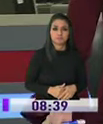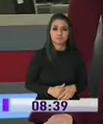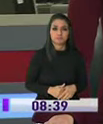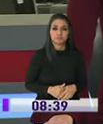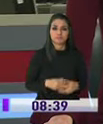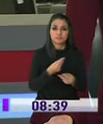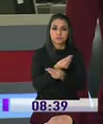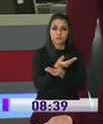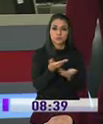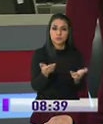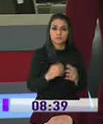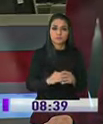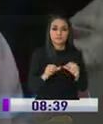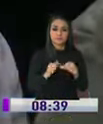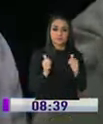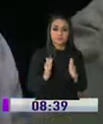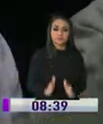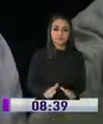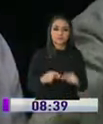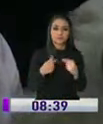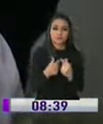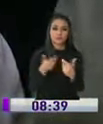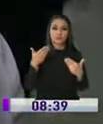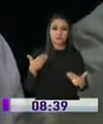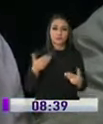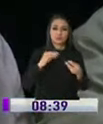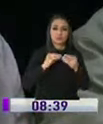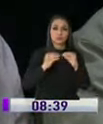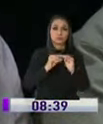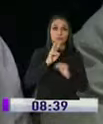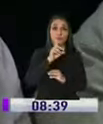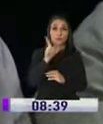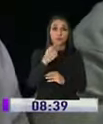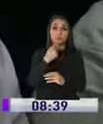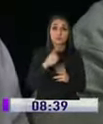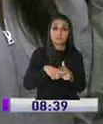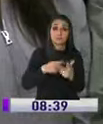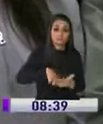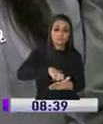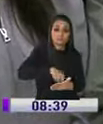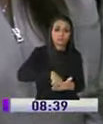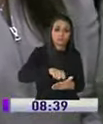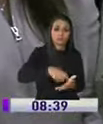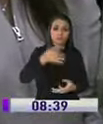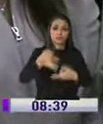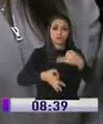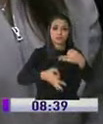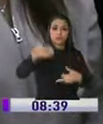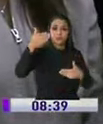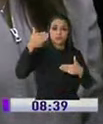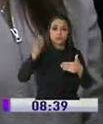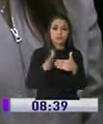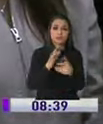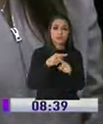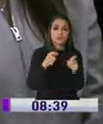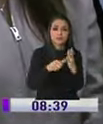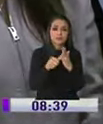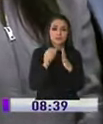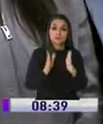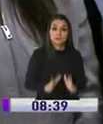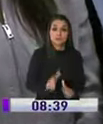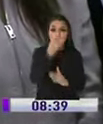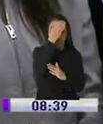que la legisladora del movimiento Creo, Yanine Cruz, anunció el inicio de la recolección de firmas para impulsar un juicio político en contra del exministro de Educación y actual